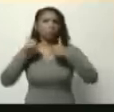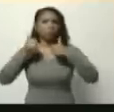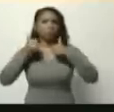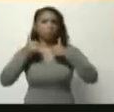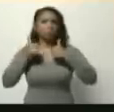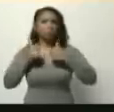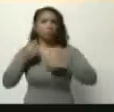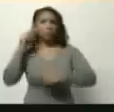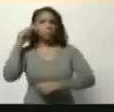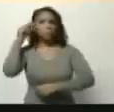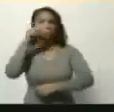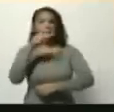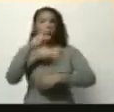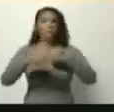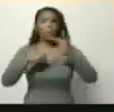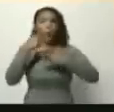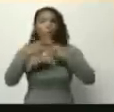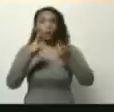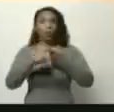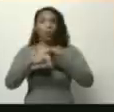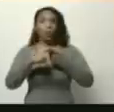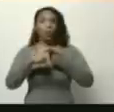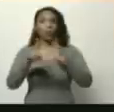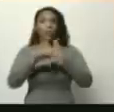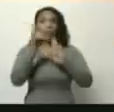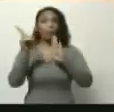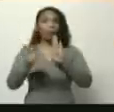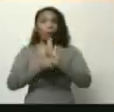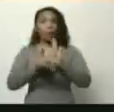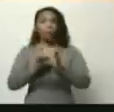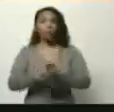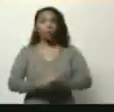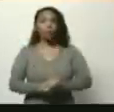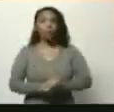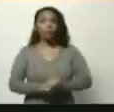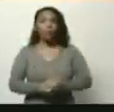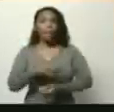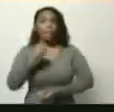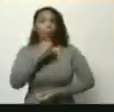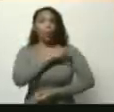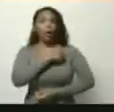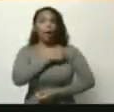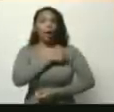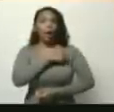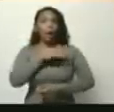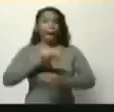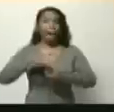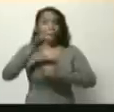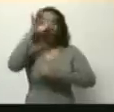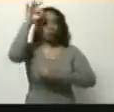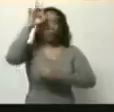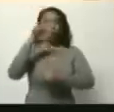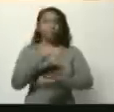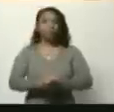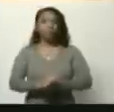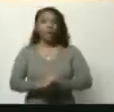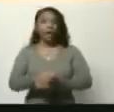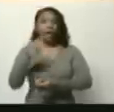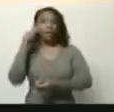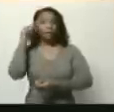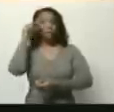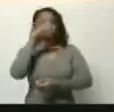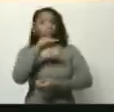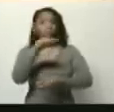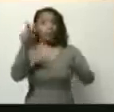desde el punto de vista político, diplomático, moral, espiritual y desde el punto de vista